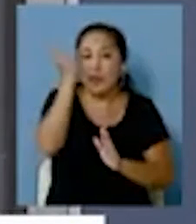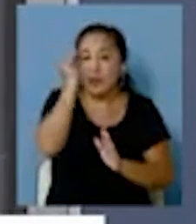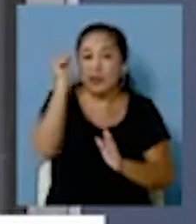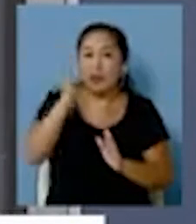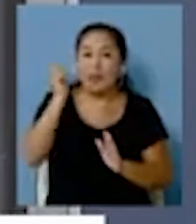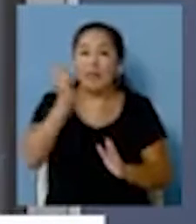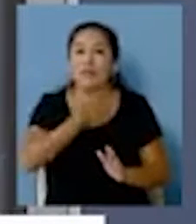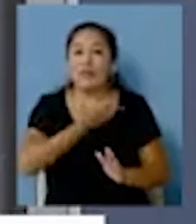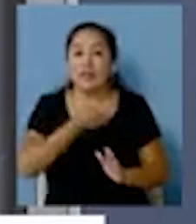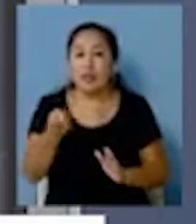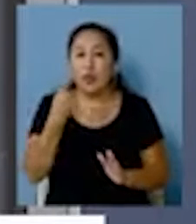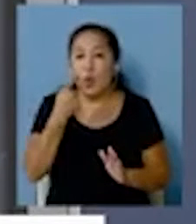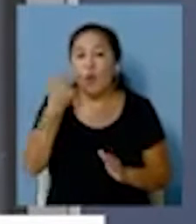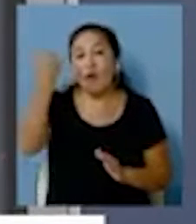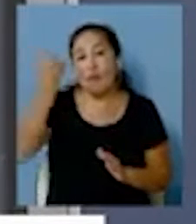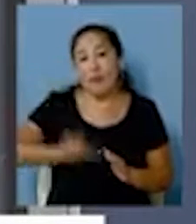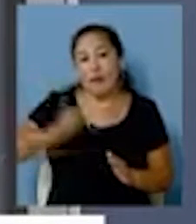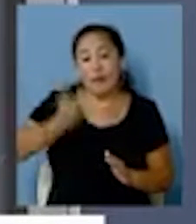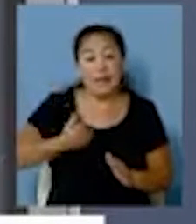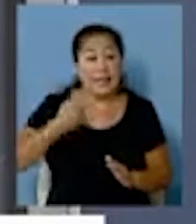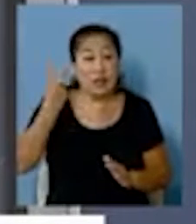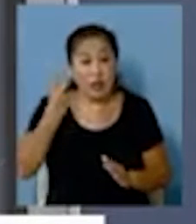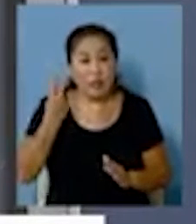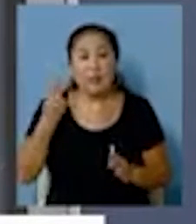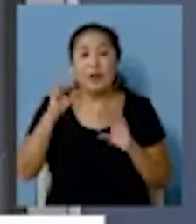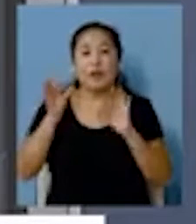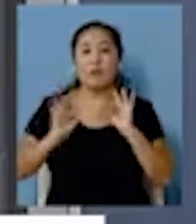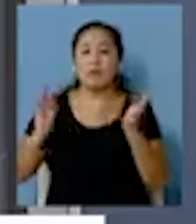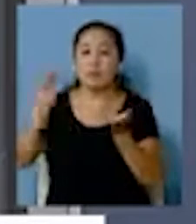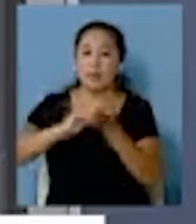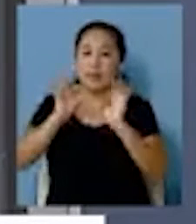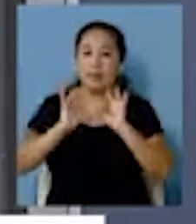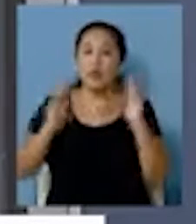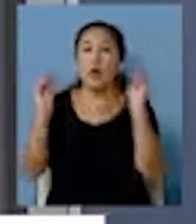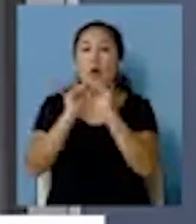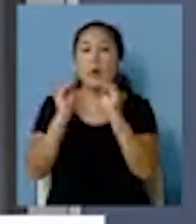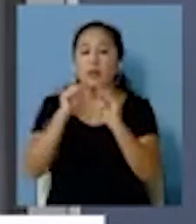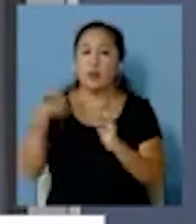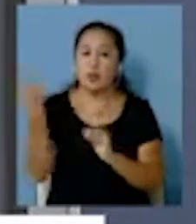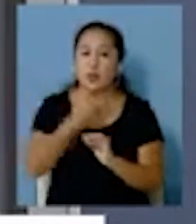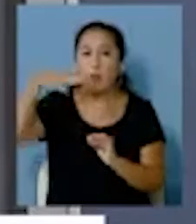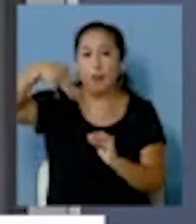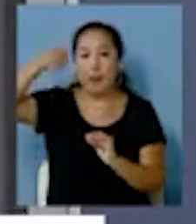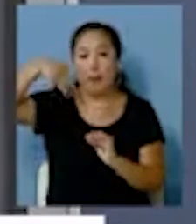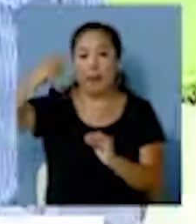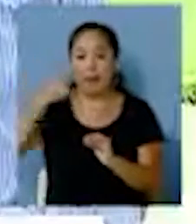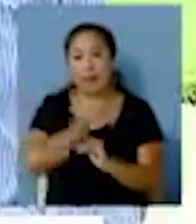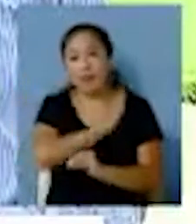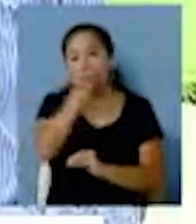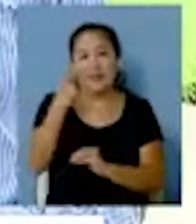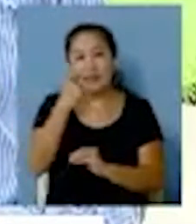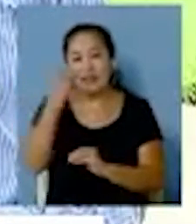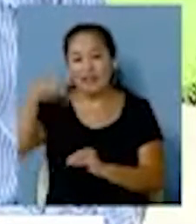mes de febrero se va a realizar el segundo. Para completar esta información, nuestro compañero Cristian Mamani está en la